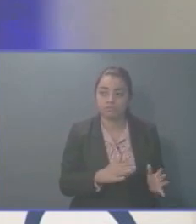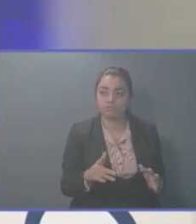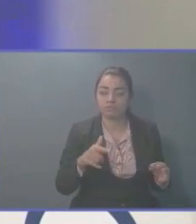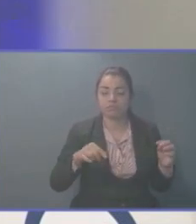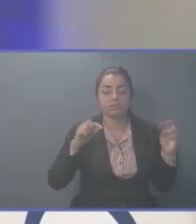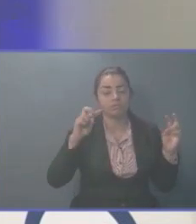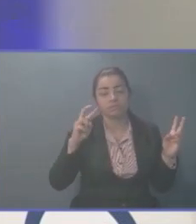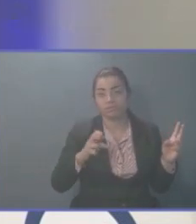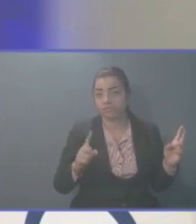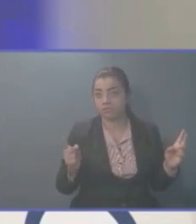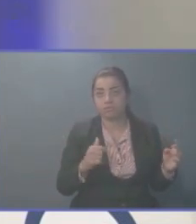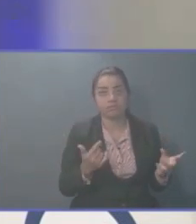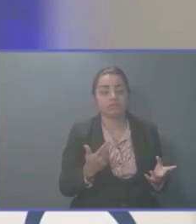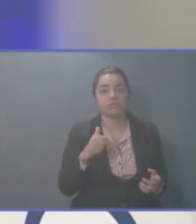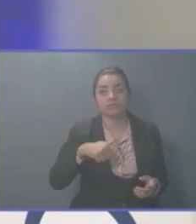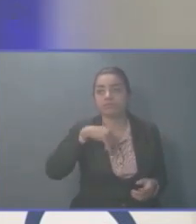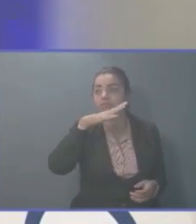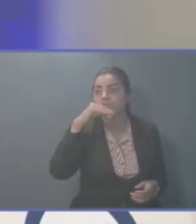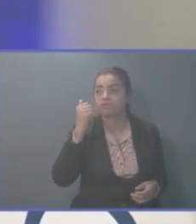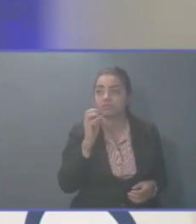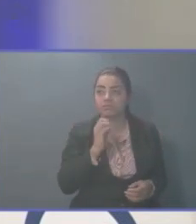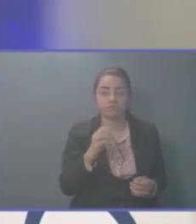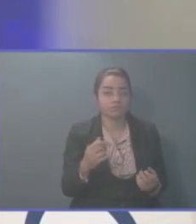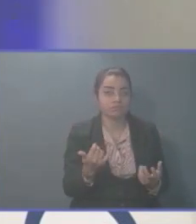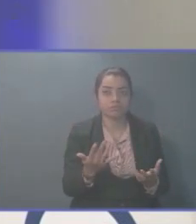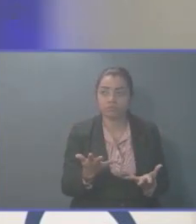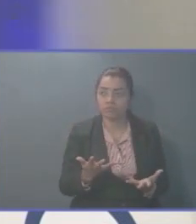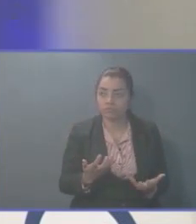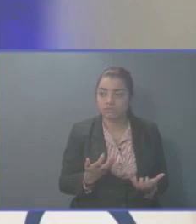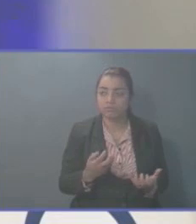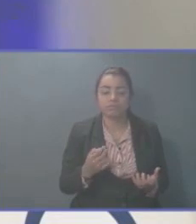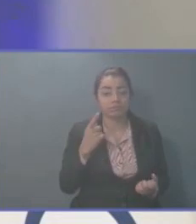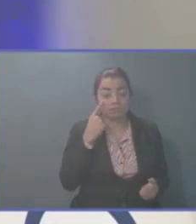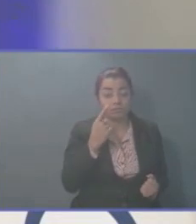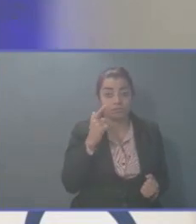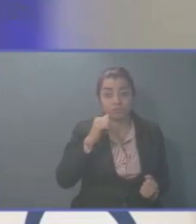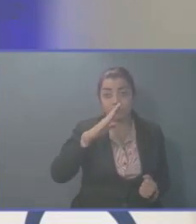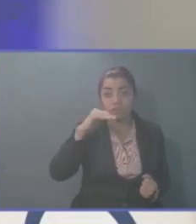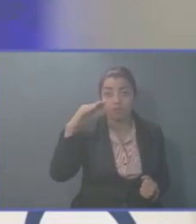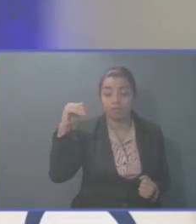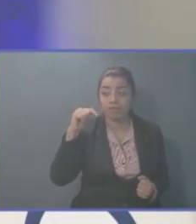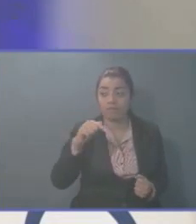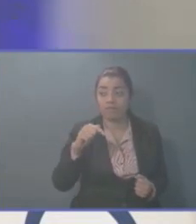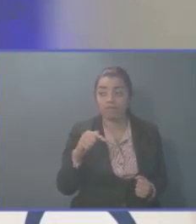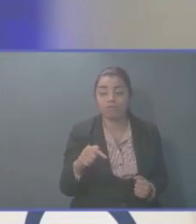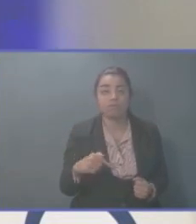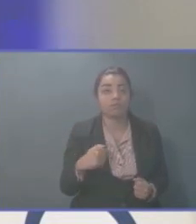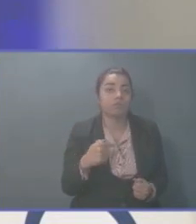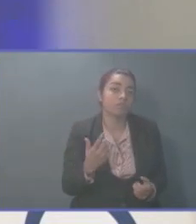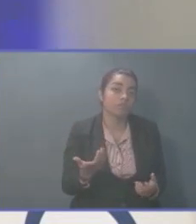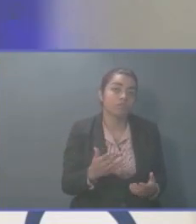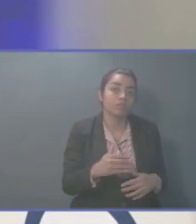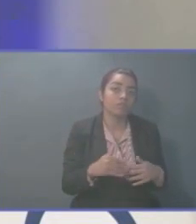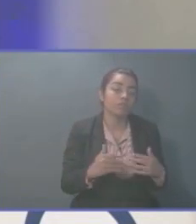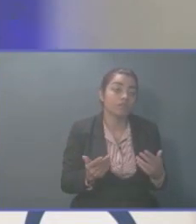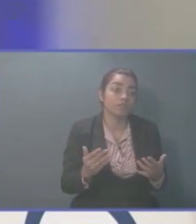no queremos pues para este país. Yo creo que nadie quiere ver un país en conflicto como lo que se evidenció en